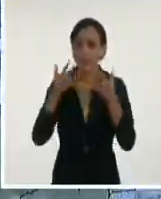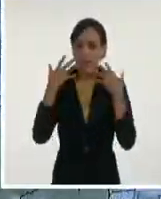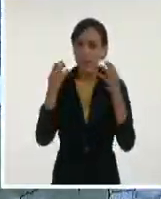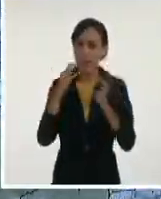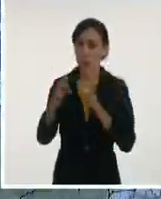hasta mañana